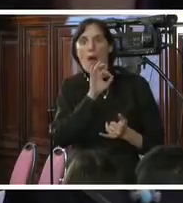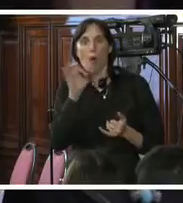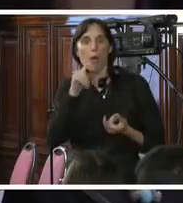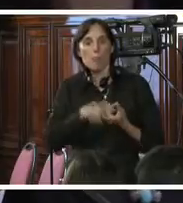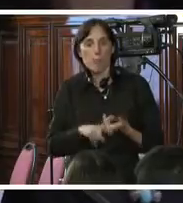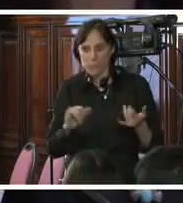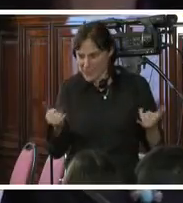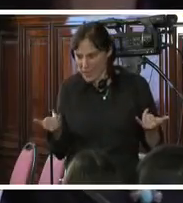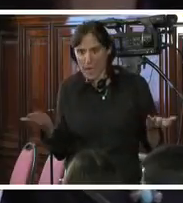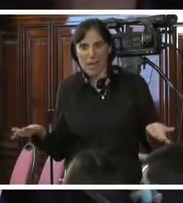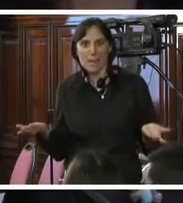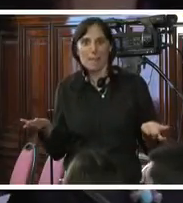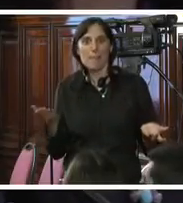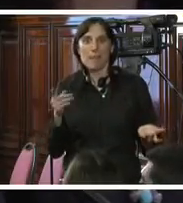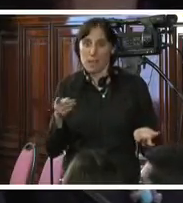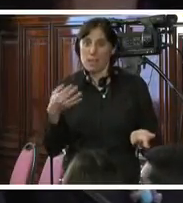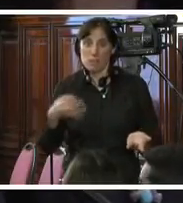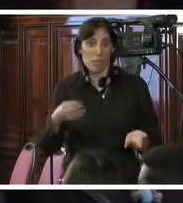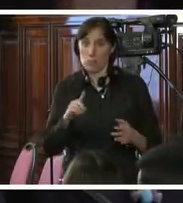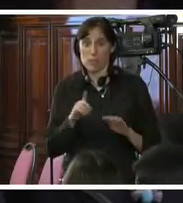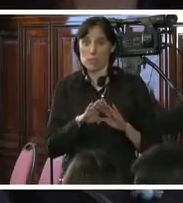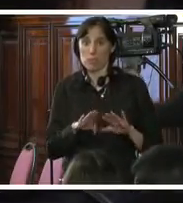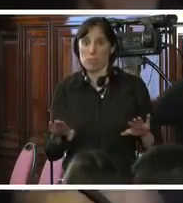Esto no es normal, es alarmante.